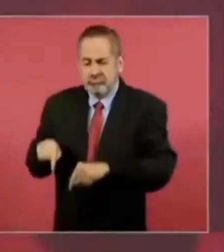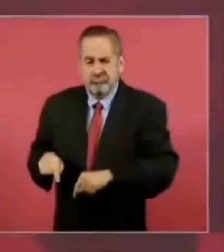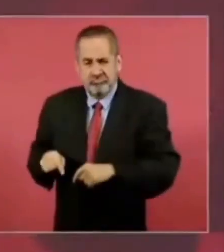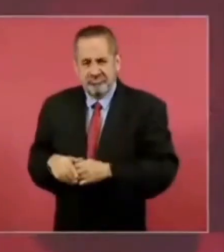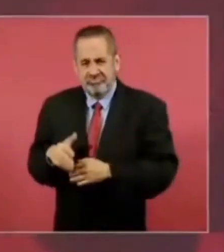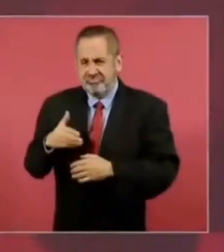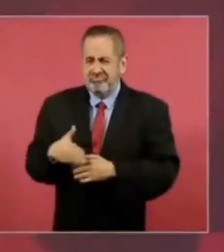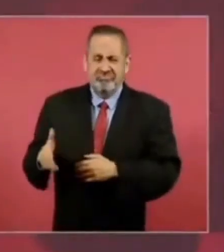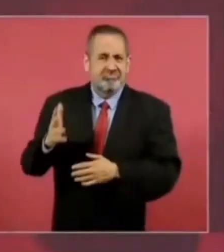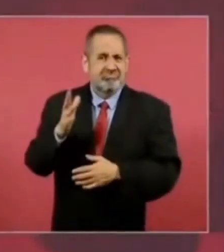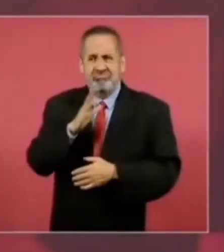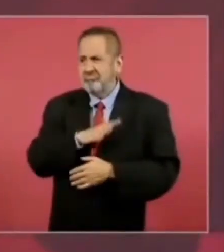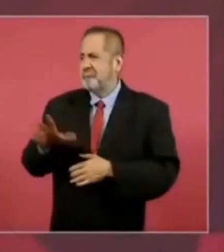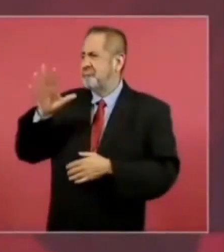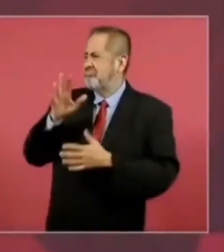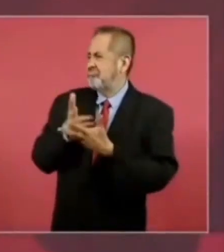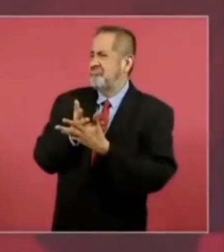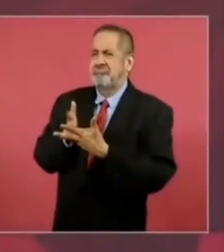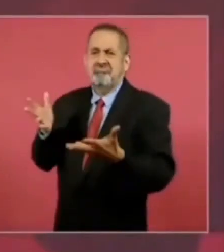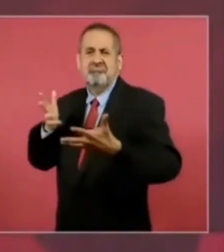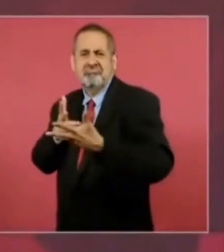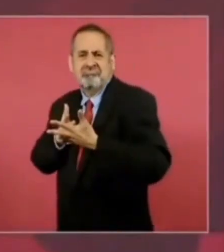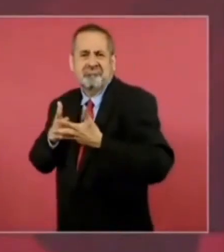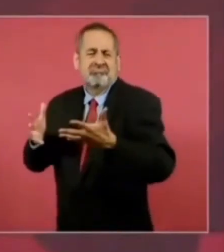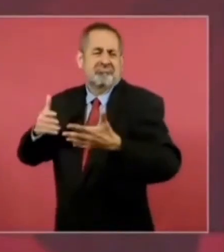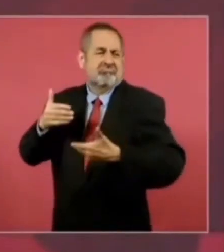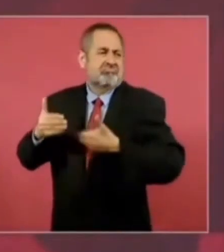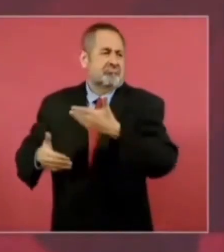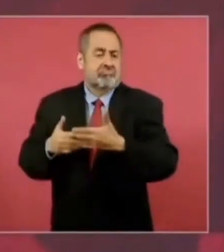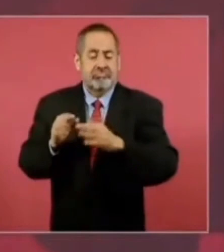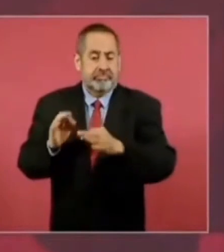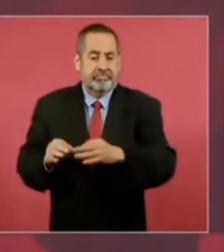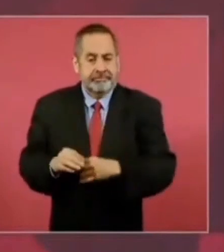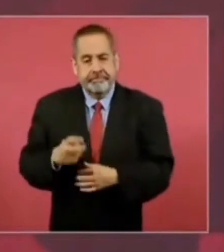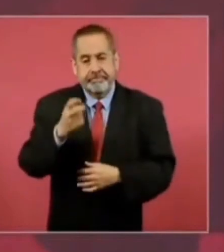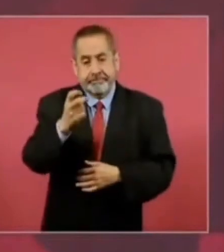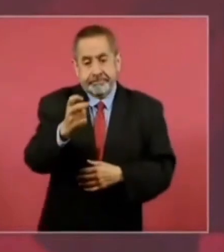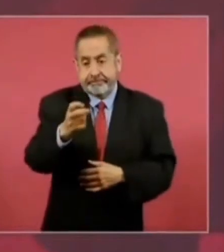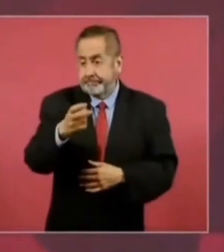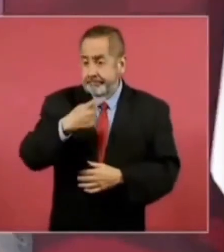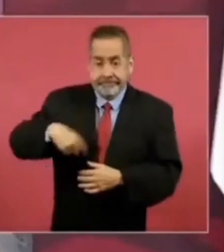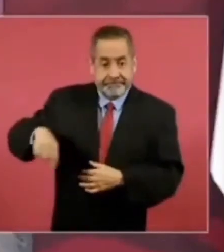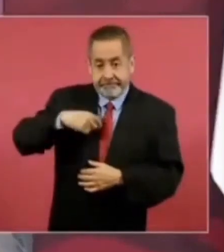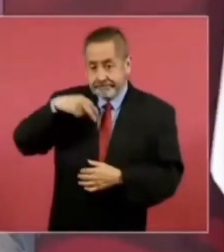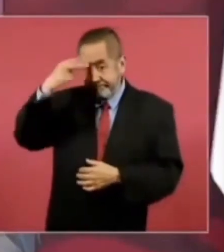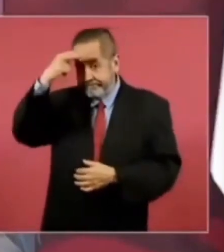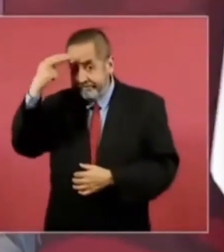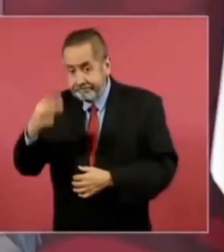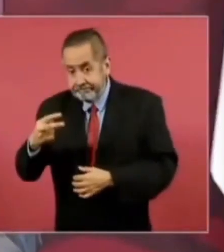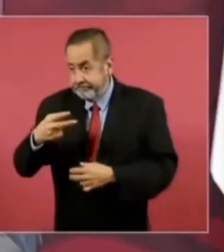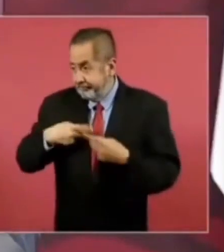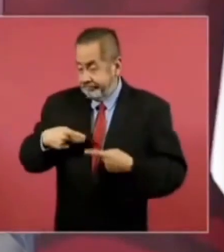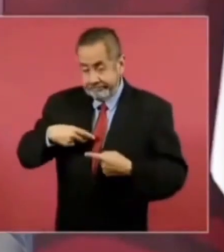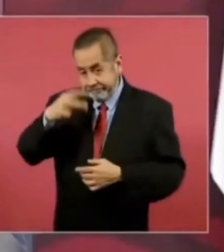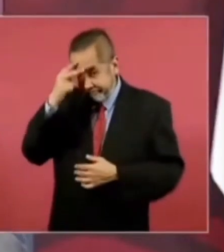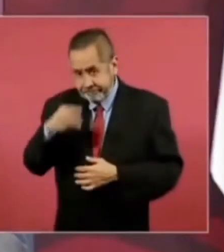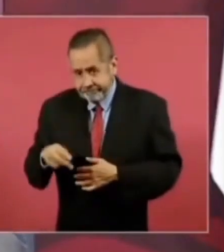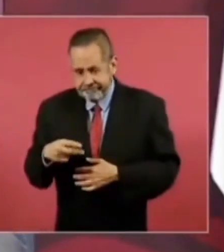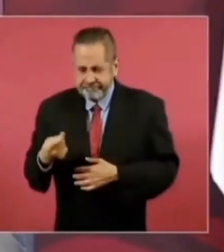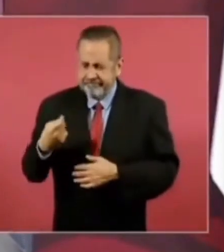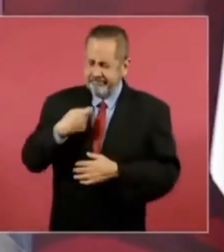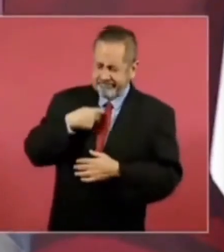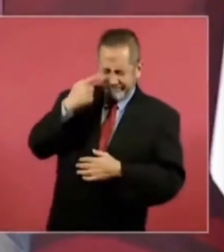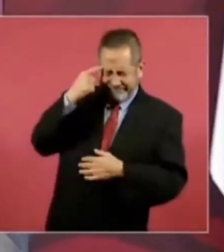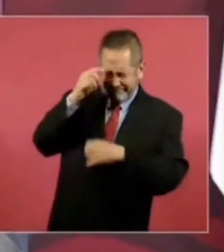grandes civilizaciones, y por eso el mexicano hasta ahora tiene una